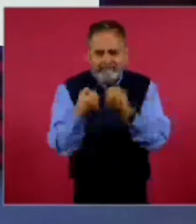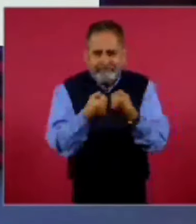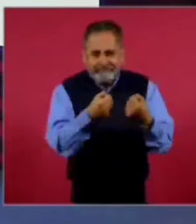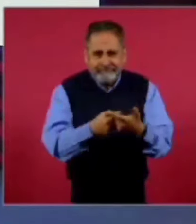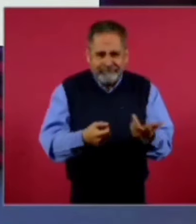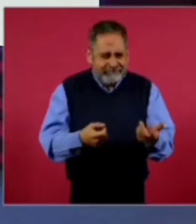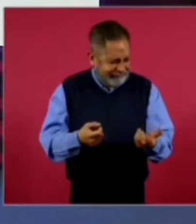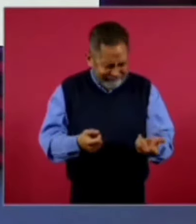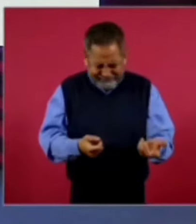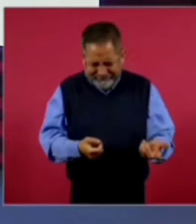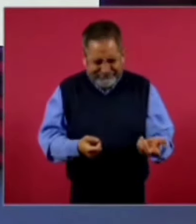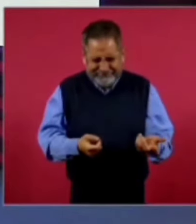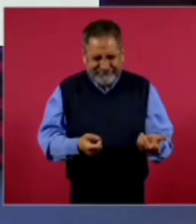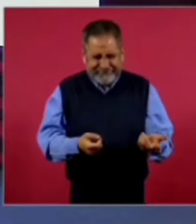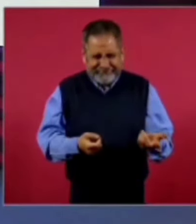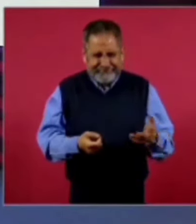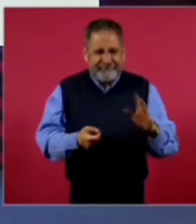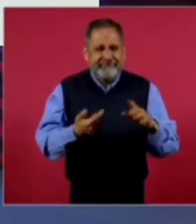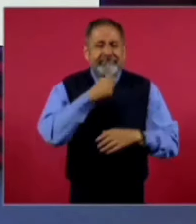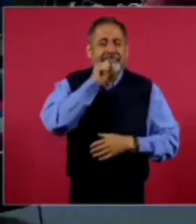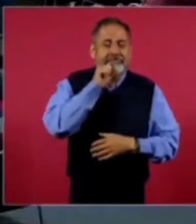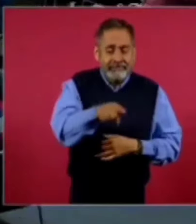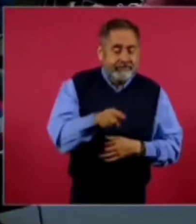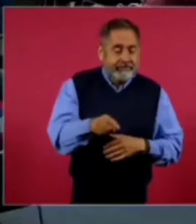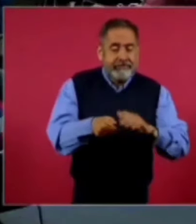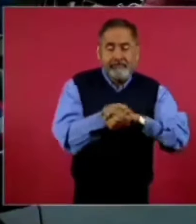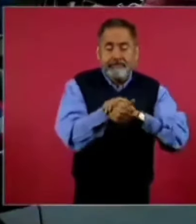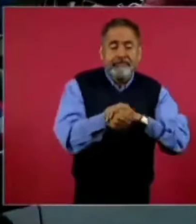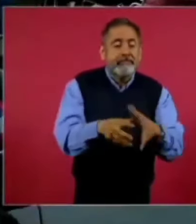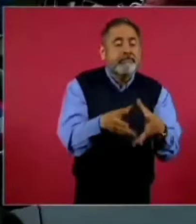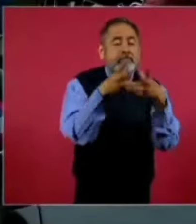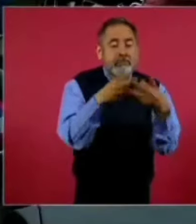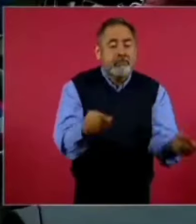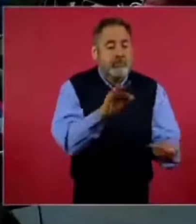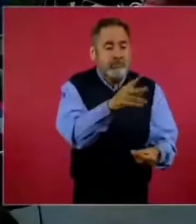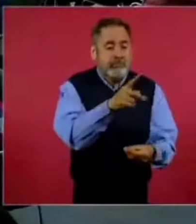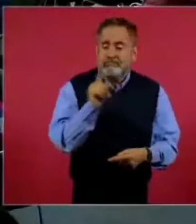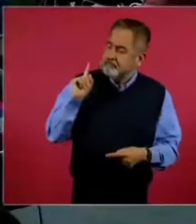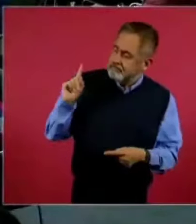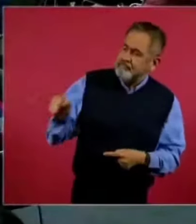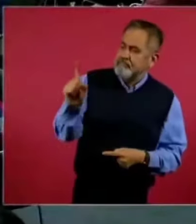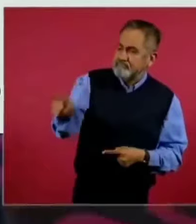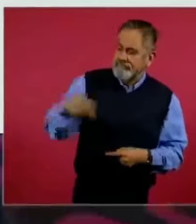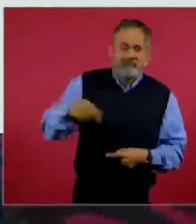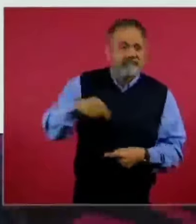durante los ataques y la desaparición de los estudiantes.